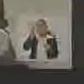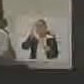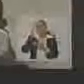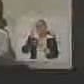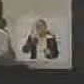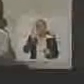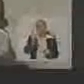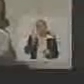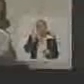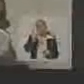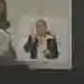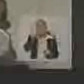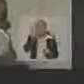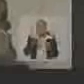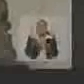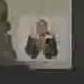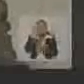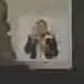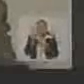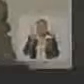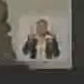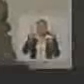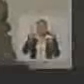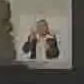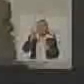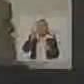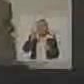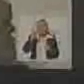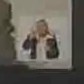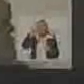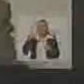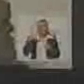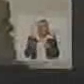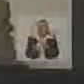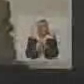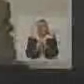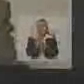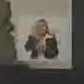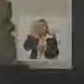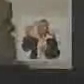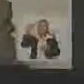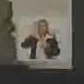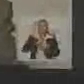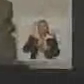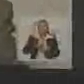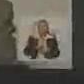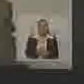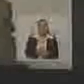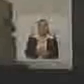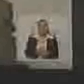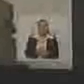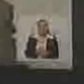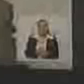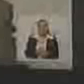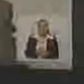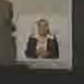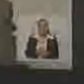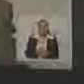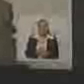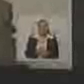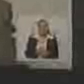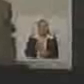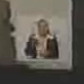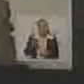de una nueva fuerza política que emerge espontáneamente a la vida nacional y que presenta una